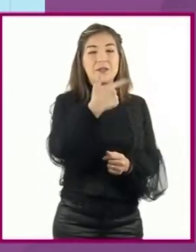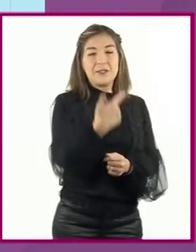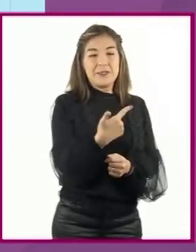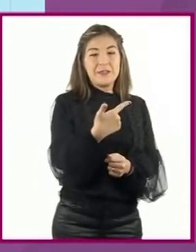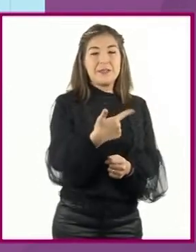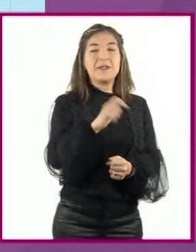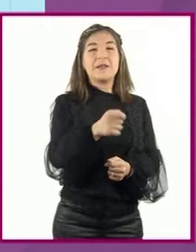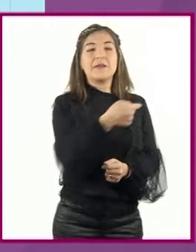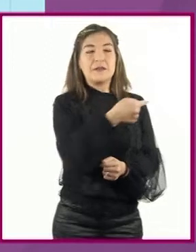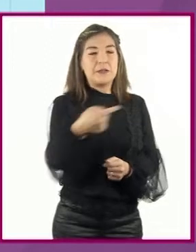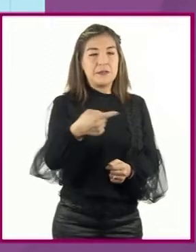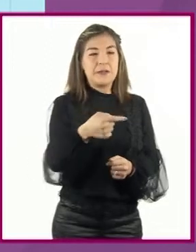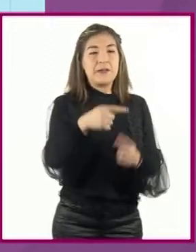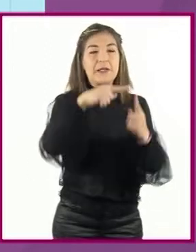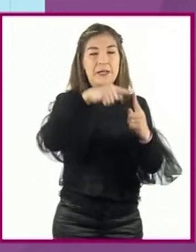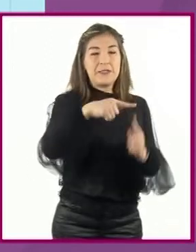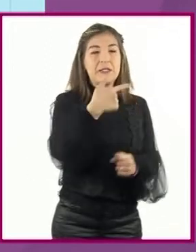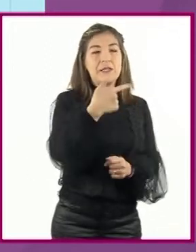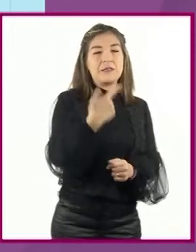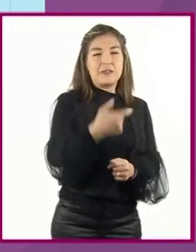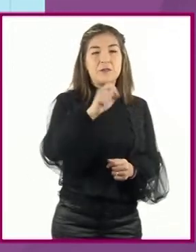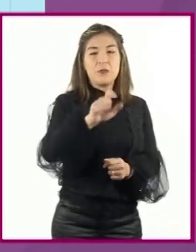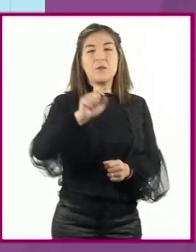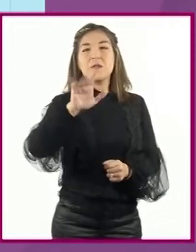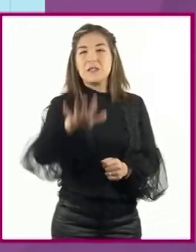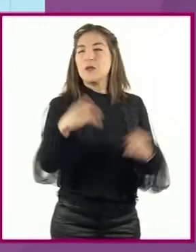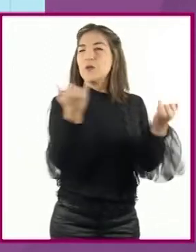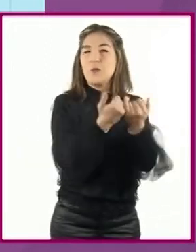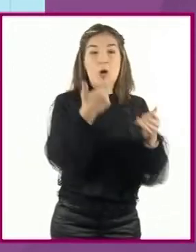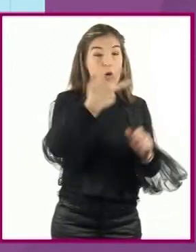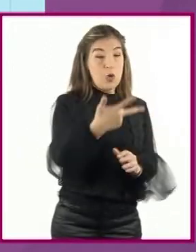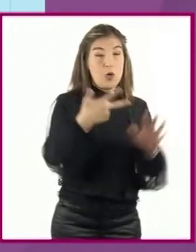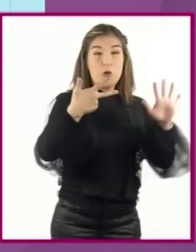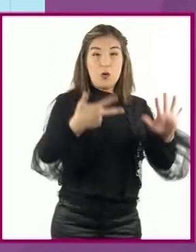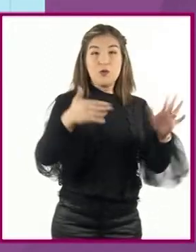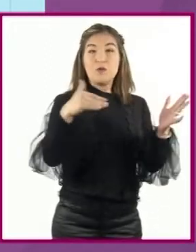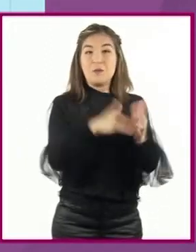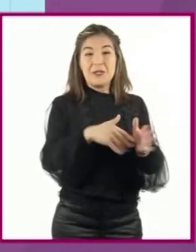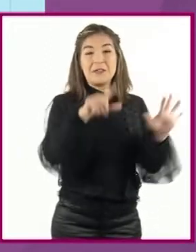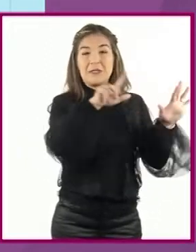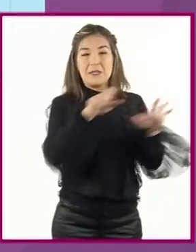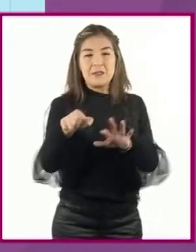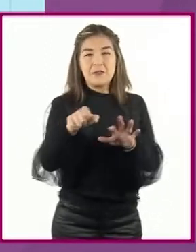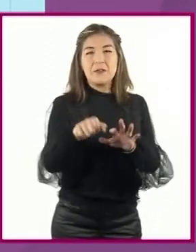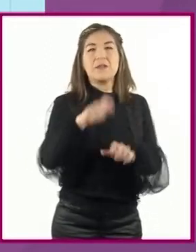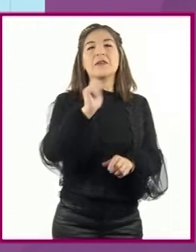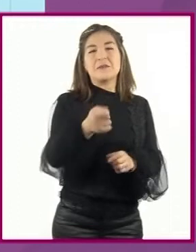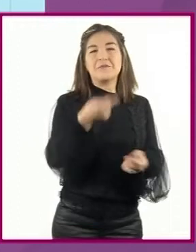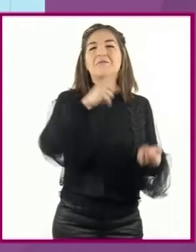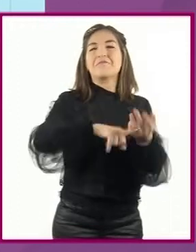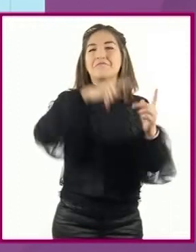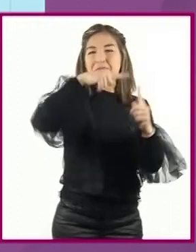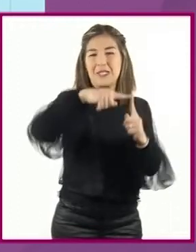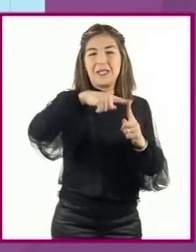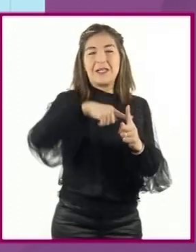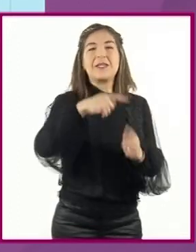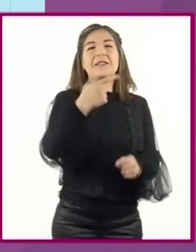entre 7.25 como de dividir 8.700 entre